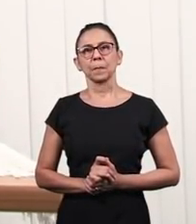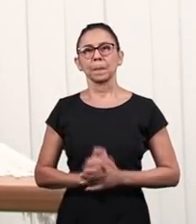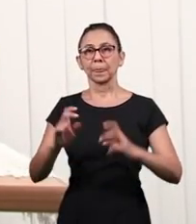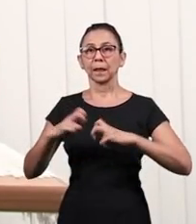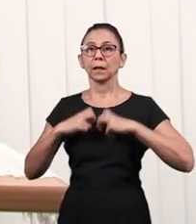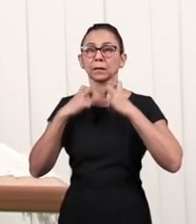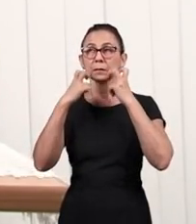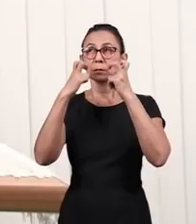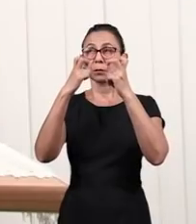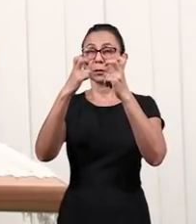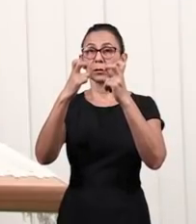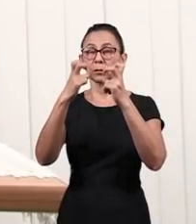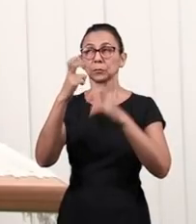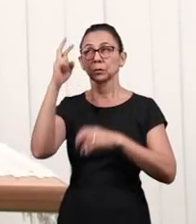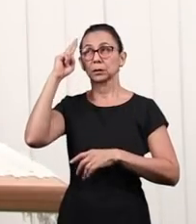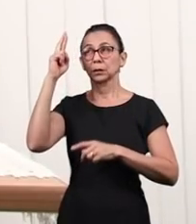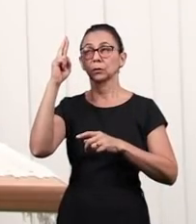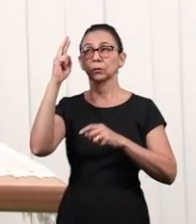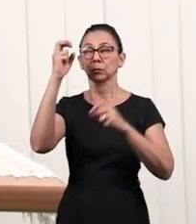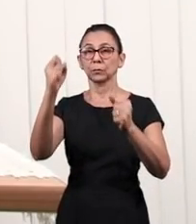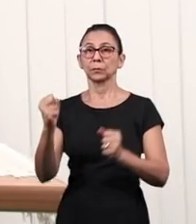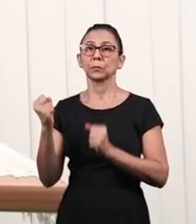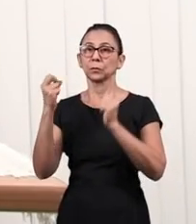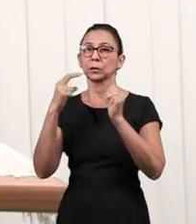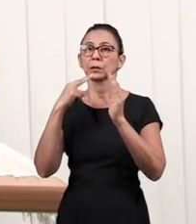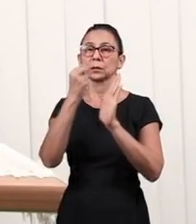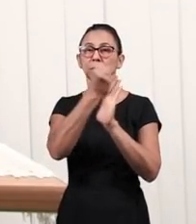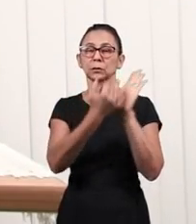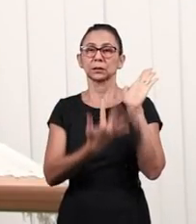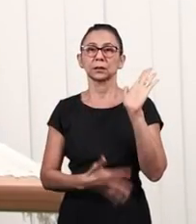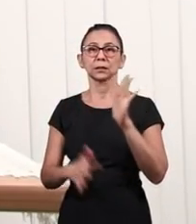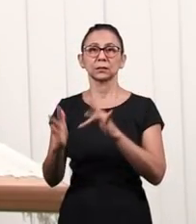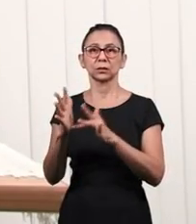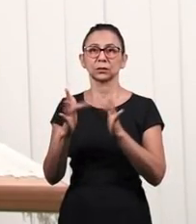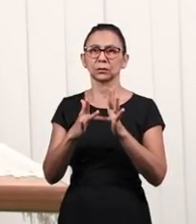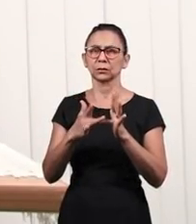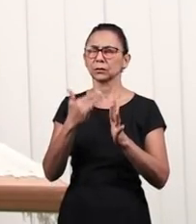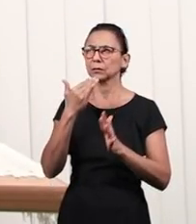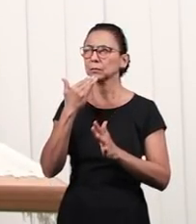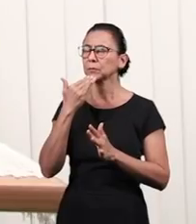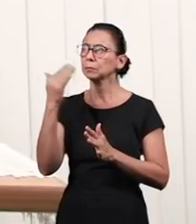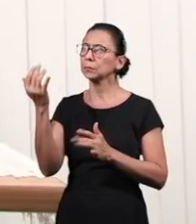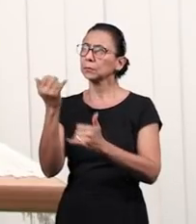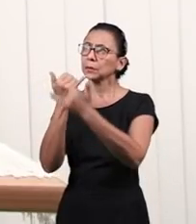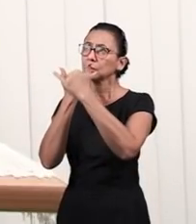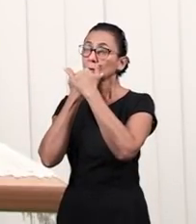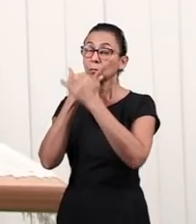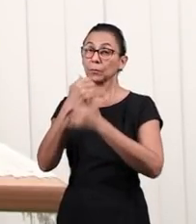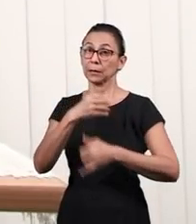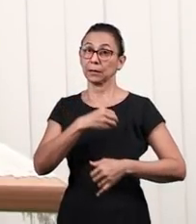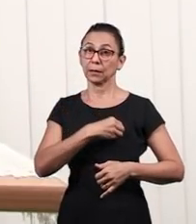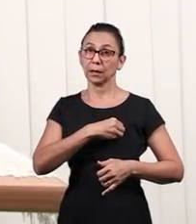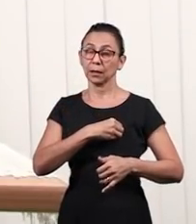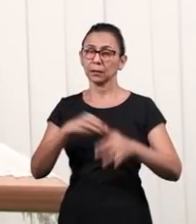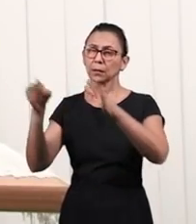Nosotros clamamos, Señor, por la sangre de Jesús y pedimos el perdón de nuestros pecados,